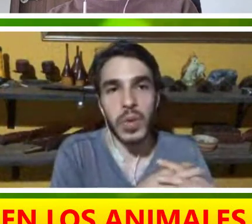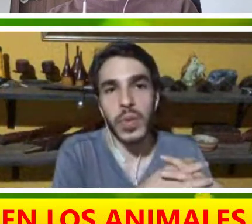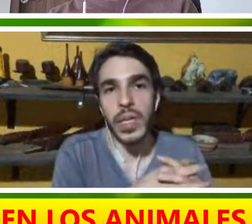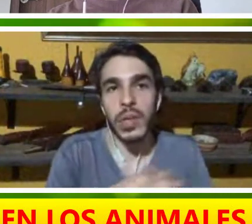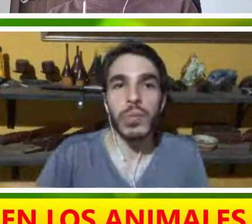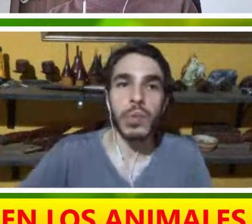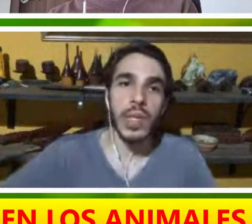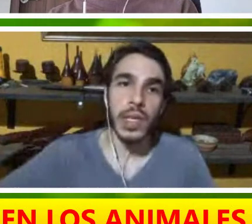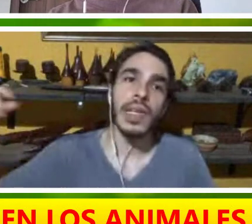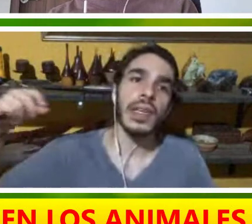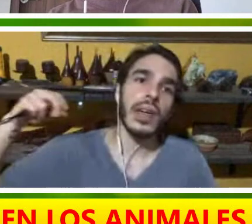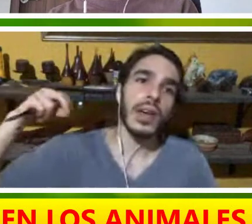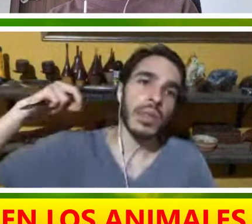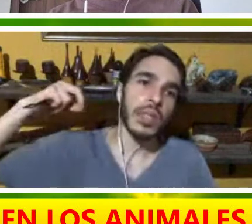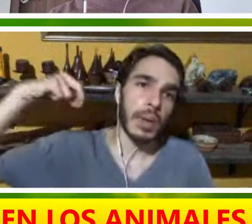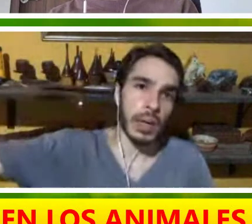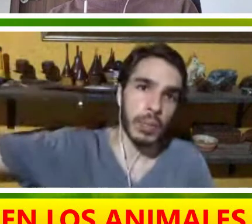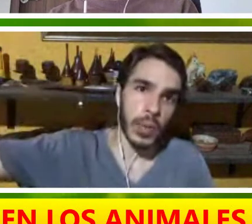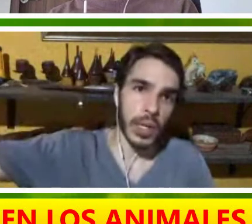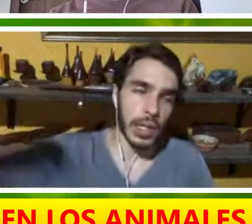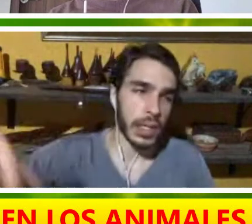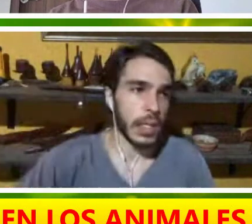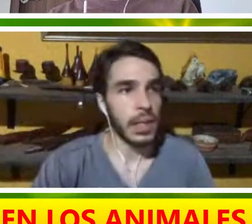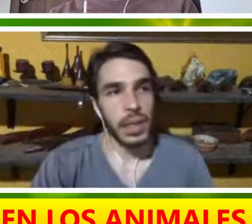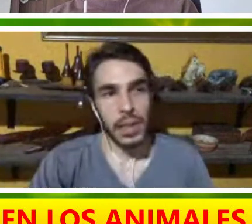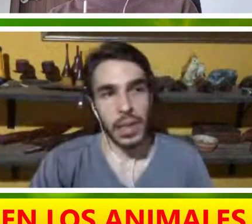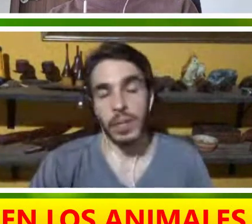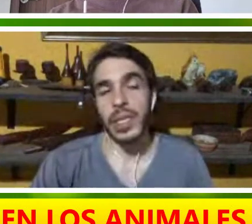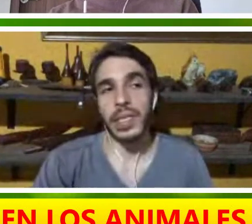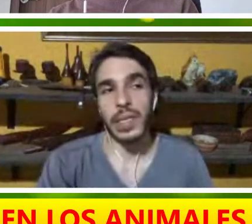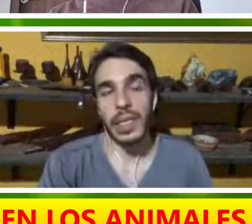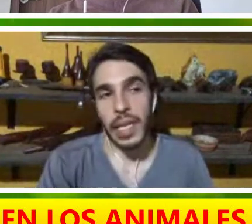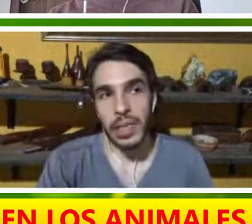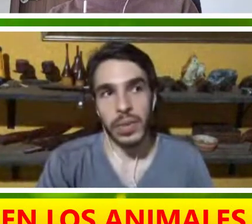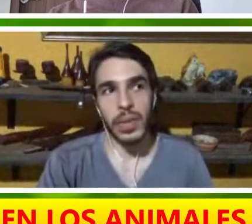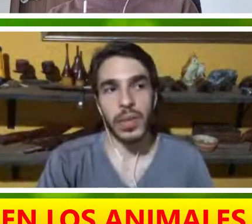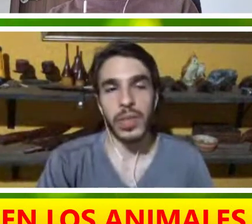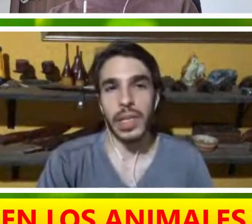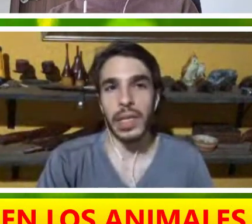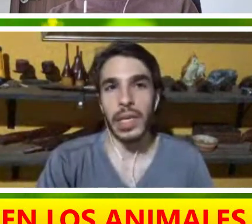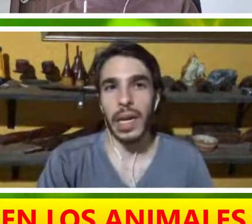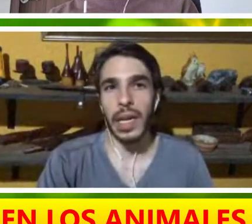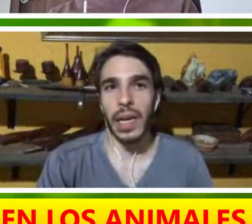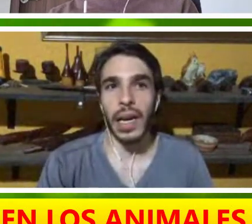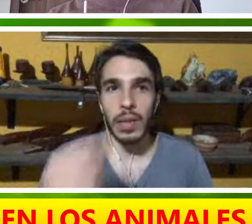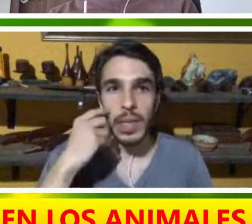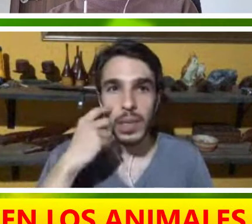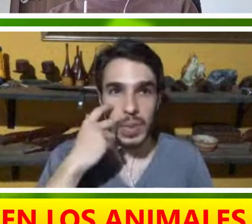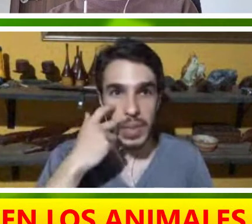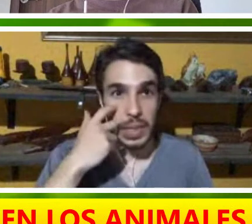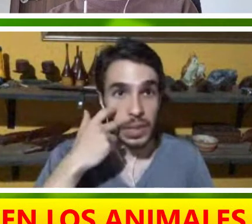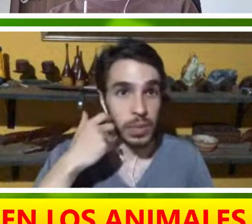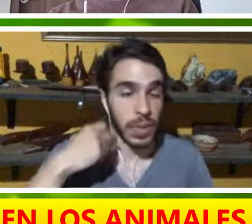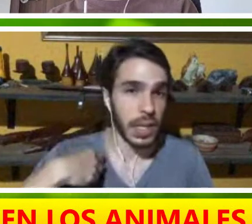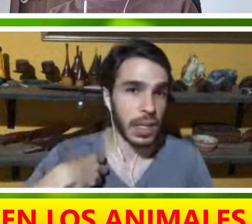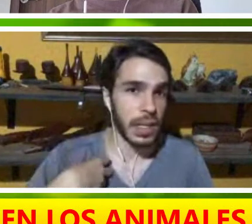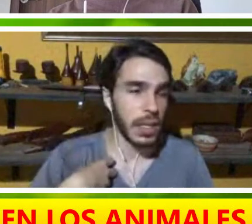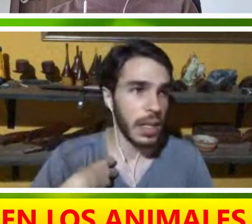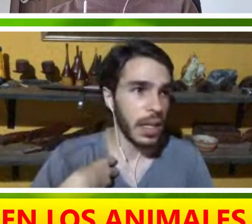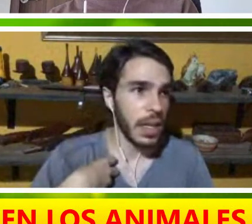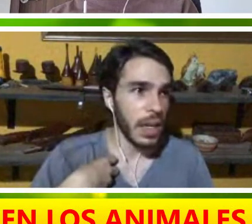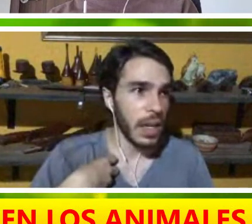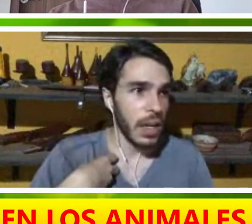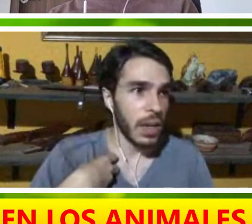manera muy, muy, muy intuitiva pues para poder, digamos, en este caso, conseguir el alimento, pues que es